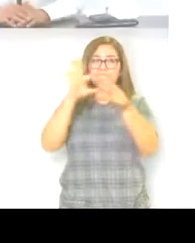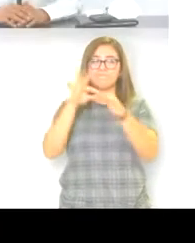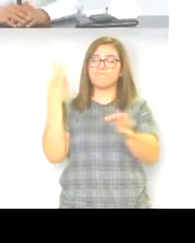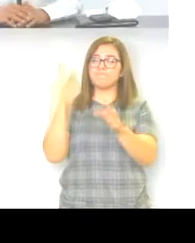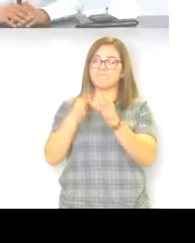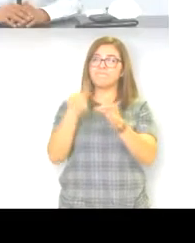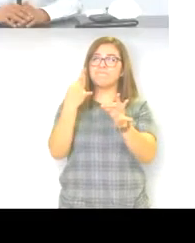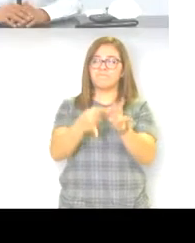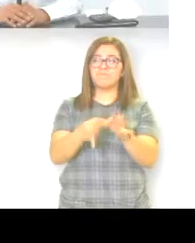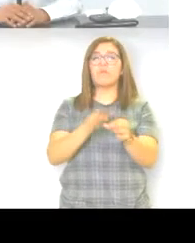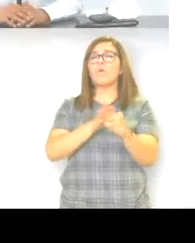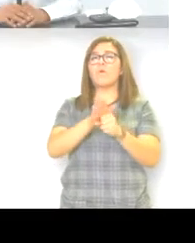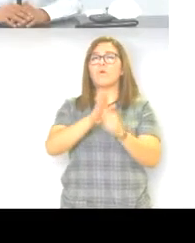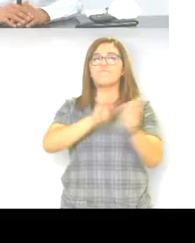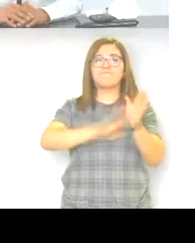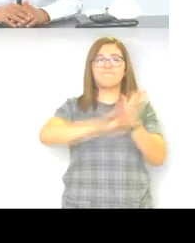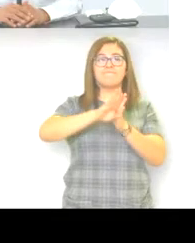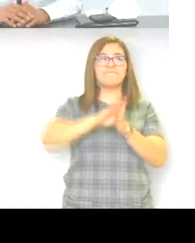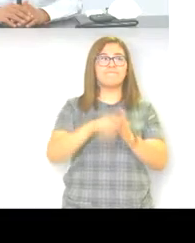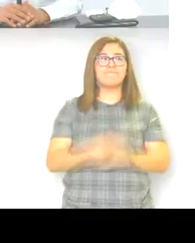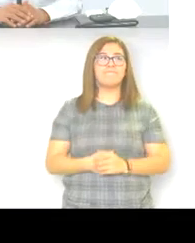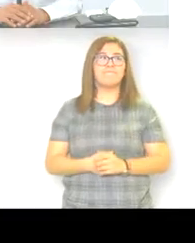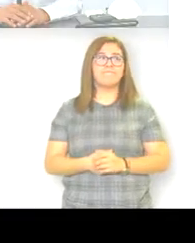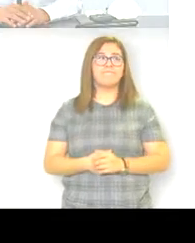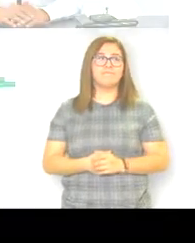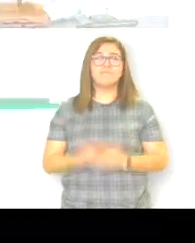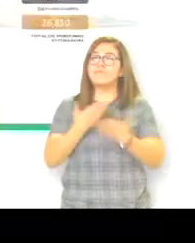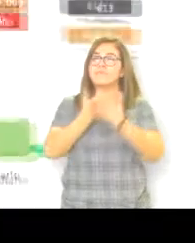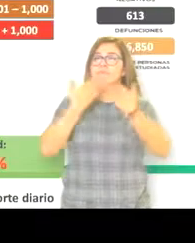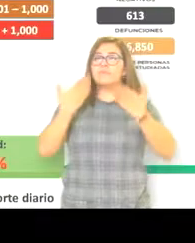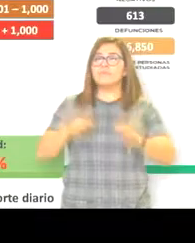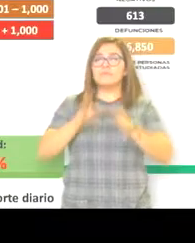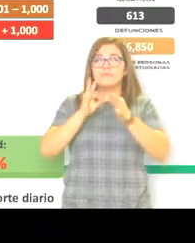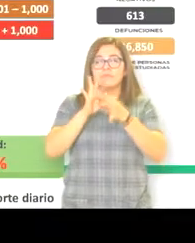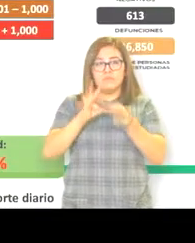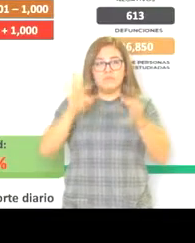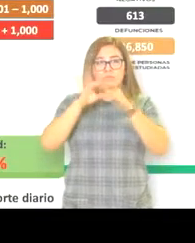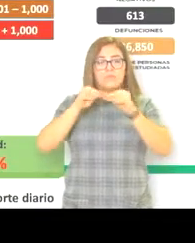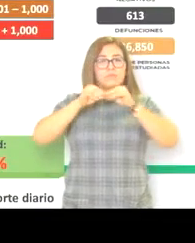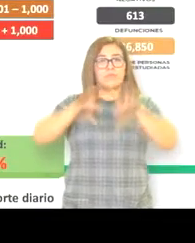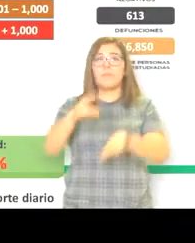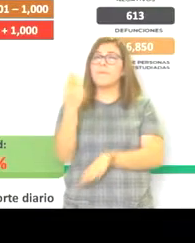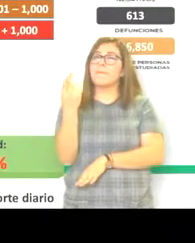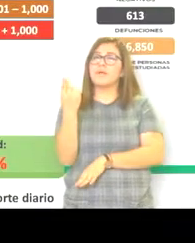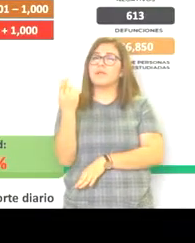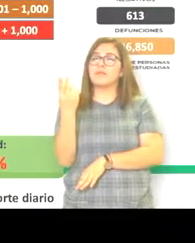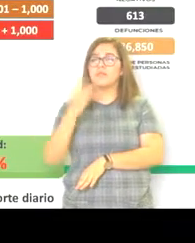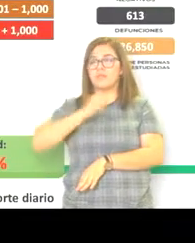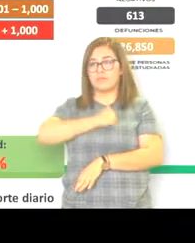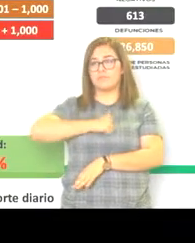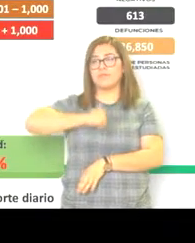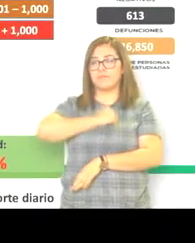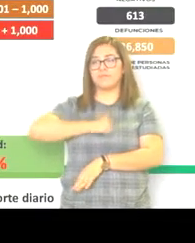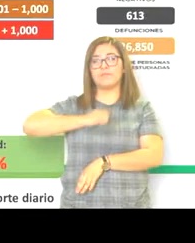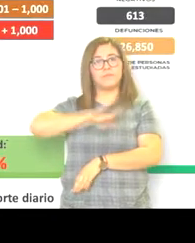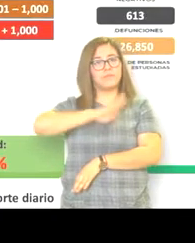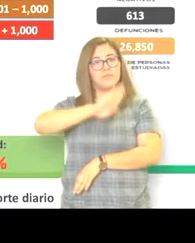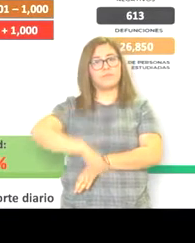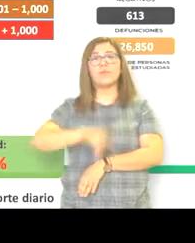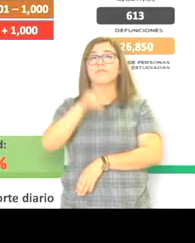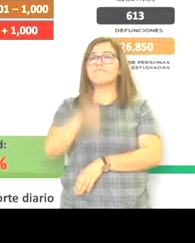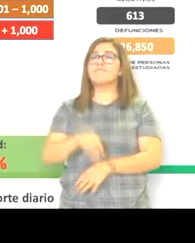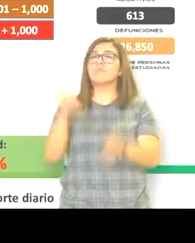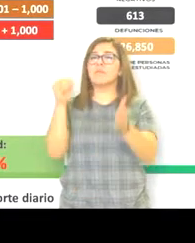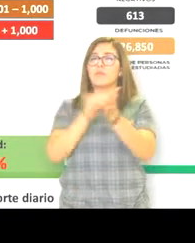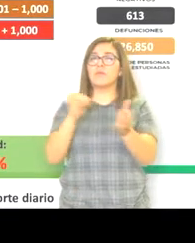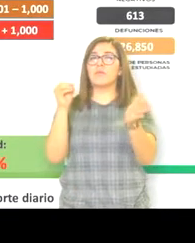Vamos a ver los incrementos y en esta ocasión pues damos a conocer 25 lamentables defunciones. Nuevamente